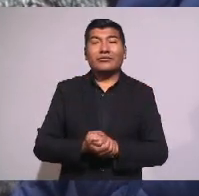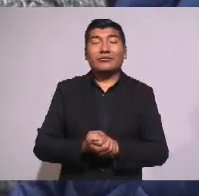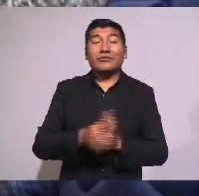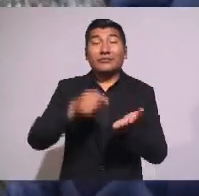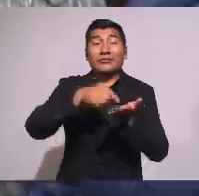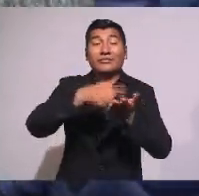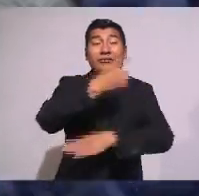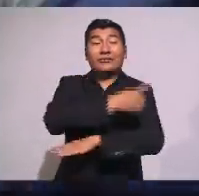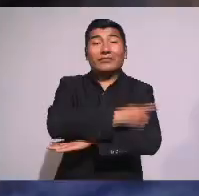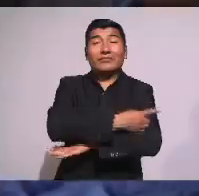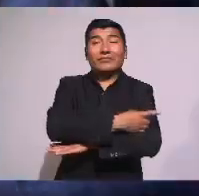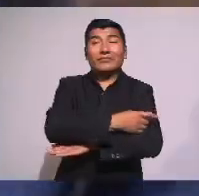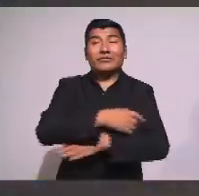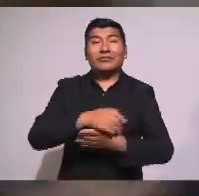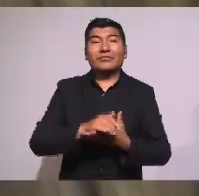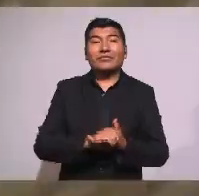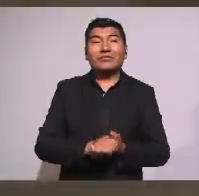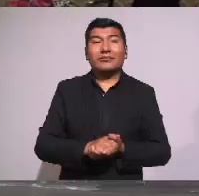en estos días que